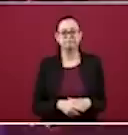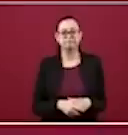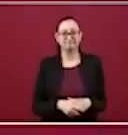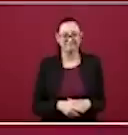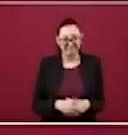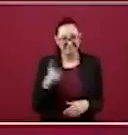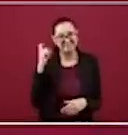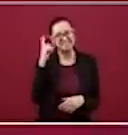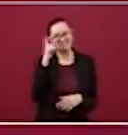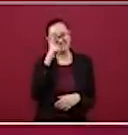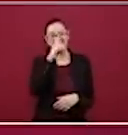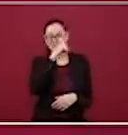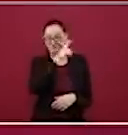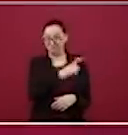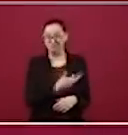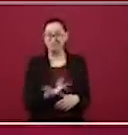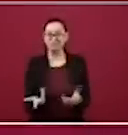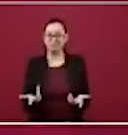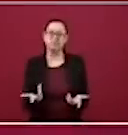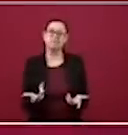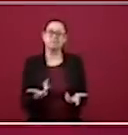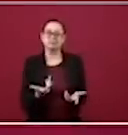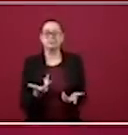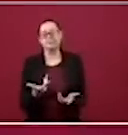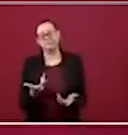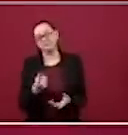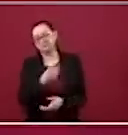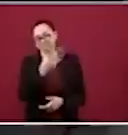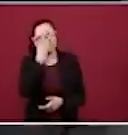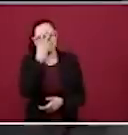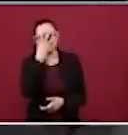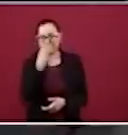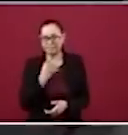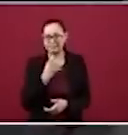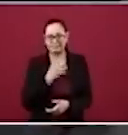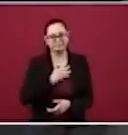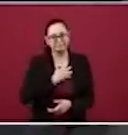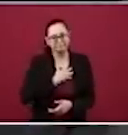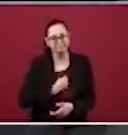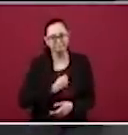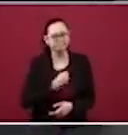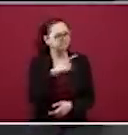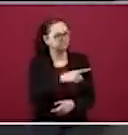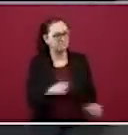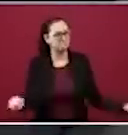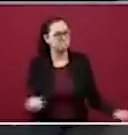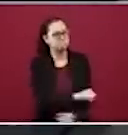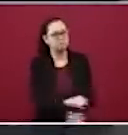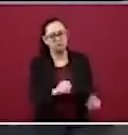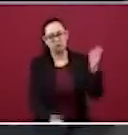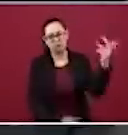está costando, bueno, hasta la desgracia, lo doloroso que fue la explosión.